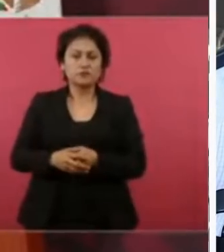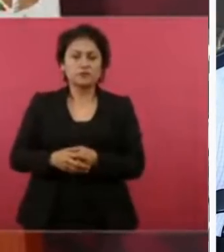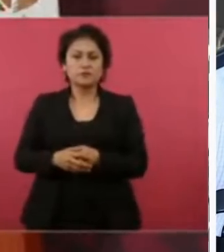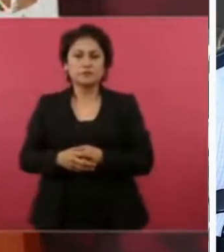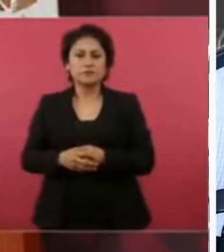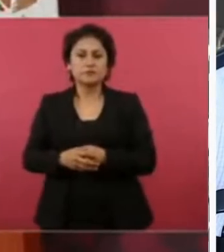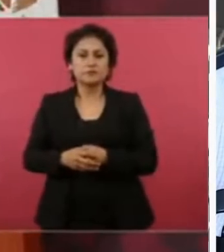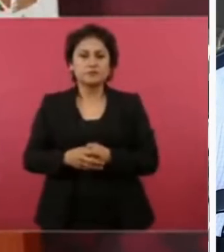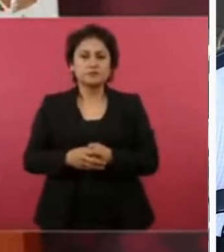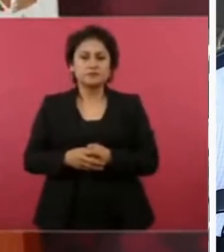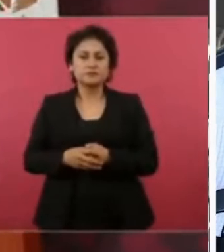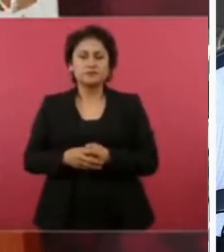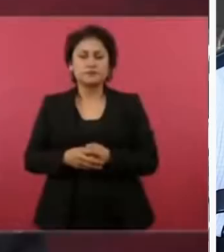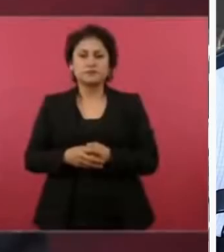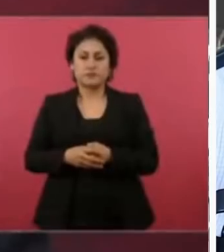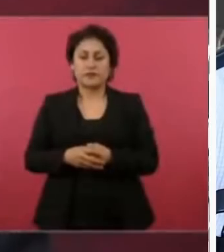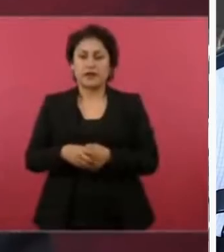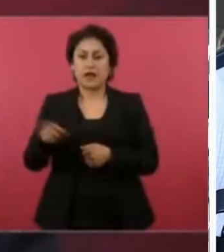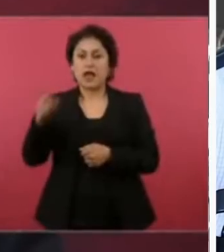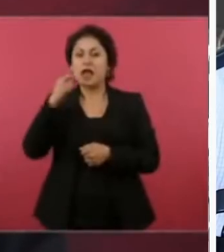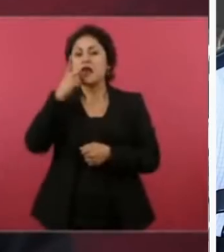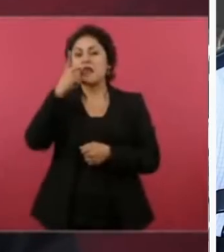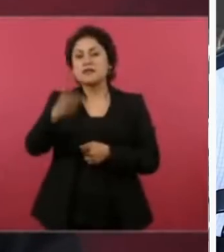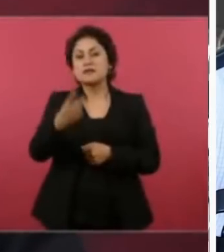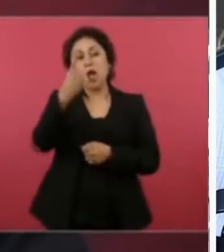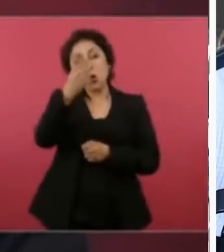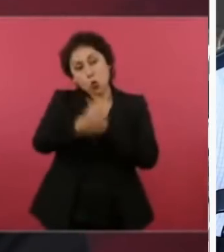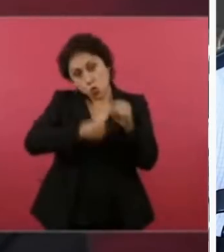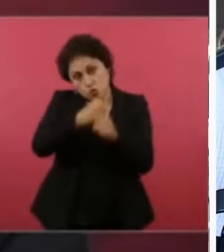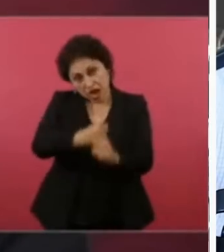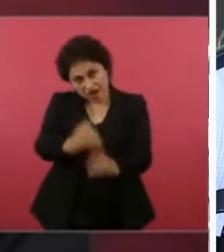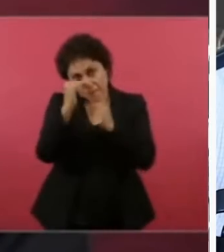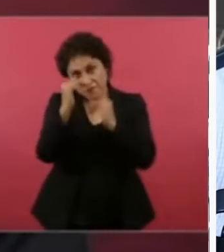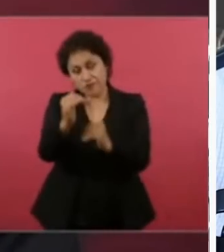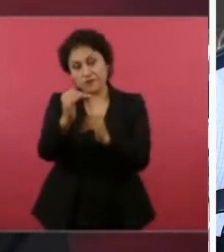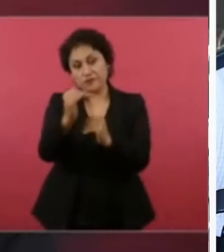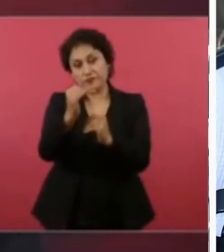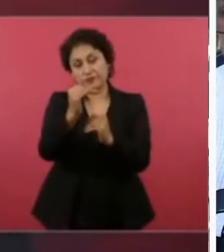Le da un año de plazo Biden a AMLO.